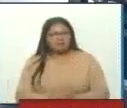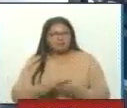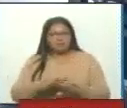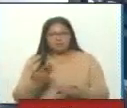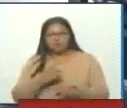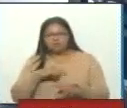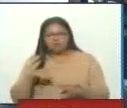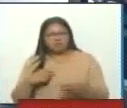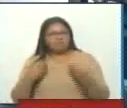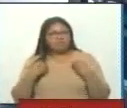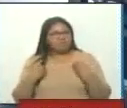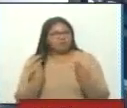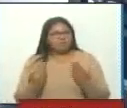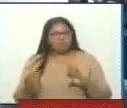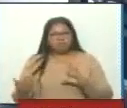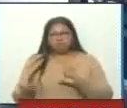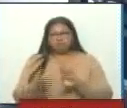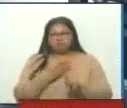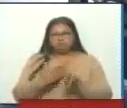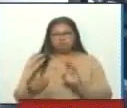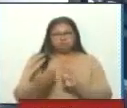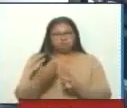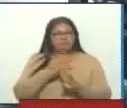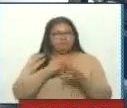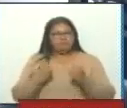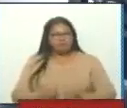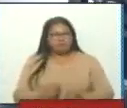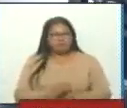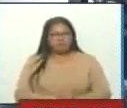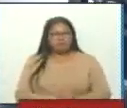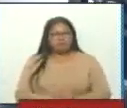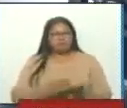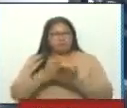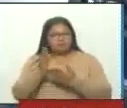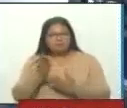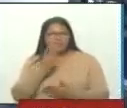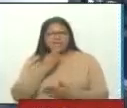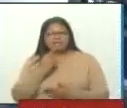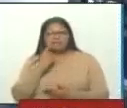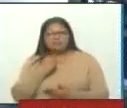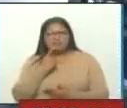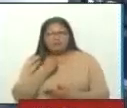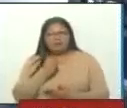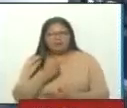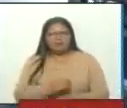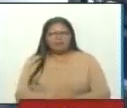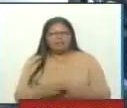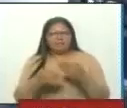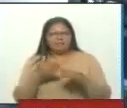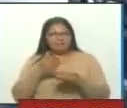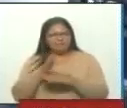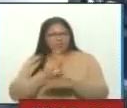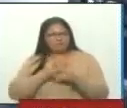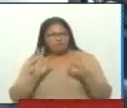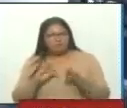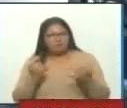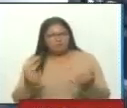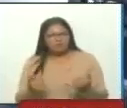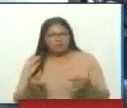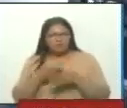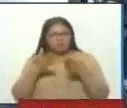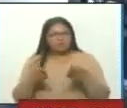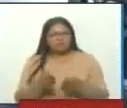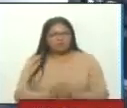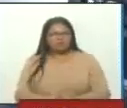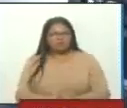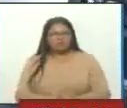golpe mediático. Sí. ¿Y qué hacían los medios tradicionales después de haber tenido aquella fiereza contra el gobierno? Bueno, colocar,